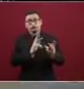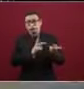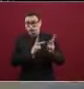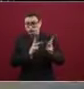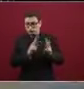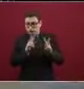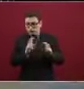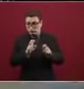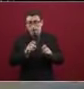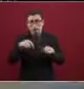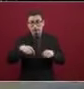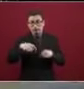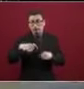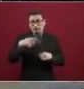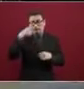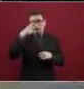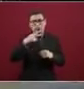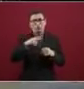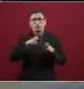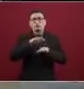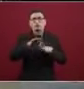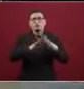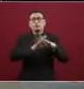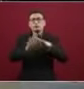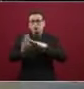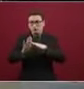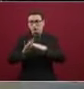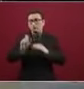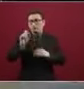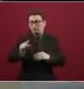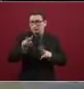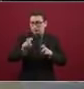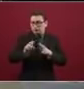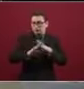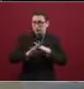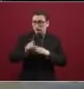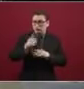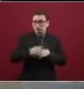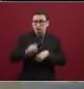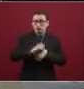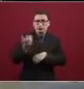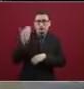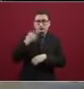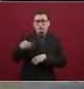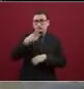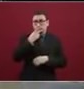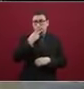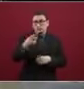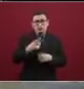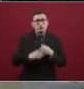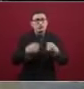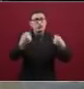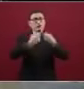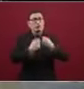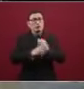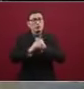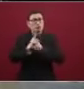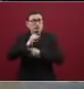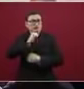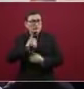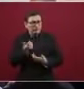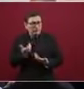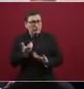migratorio? Y sobre el mismo tema, la semana pasada usted afirmó que no existe afectación en las garitas, en la frontera. Pues, sin